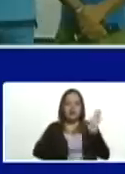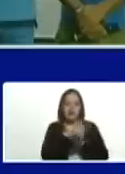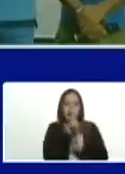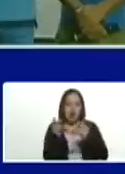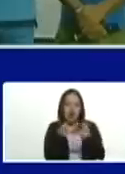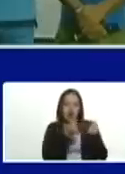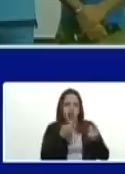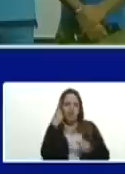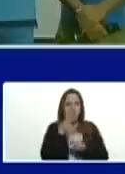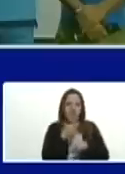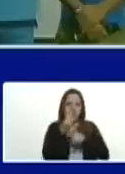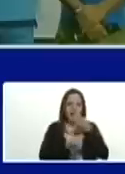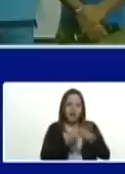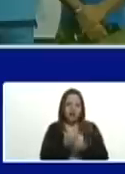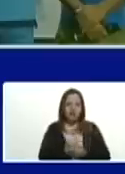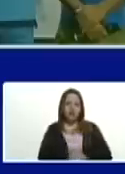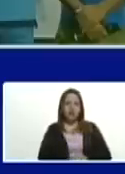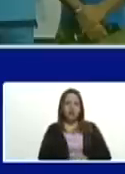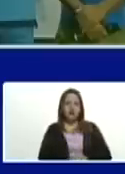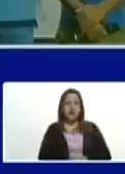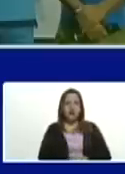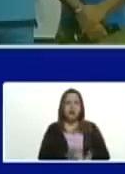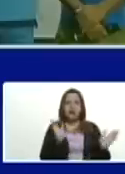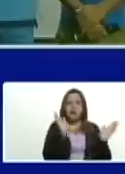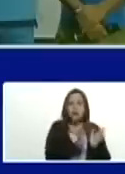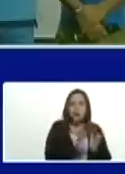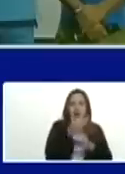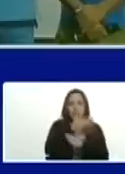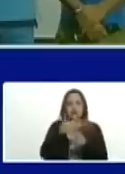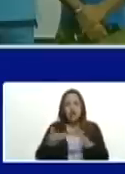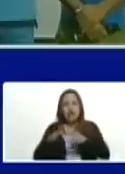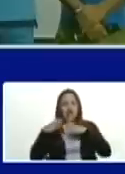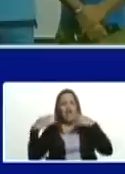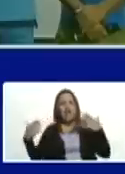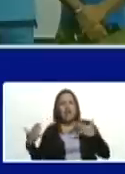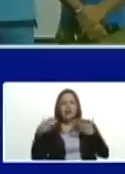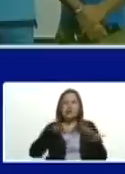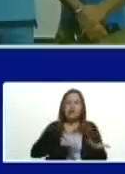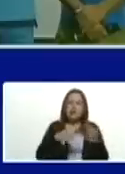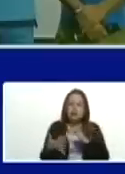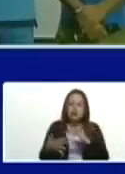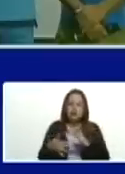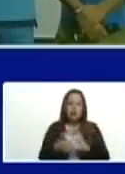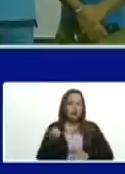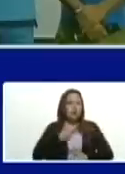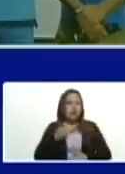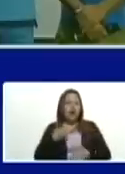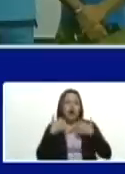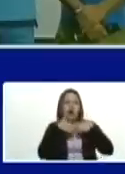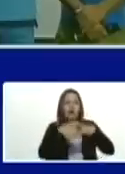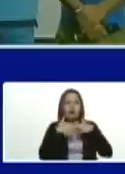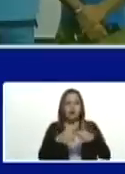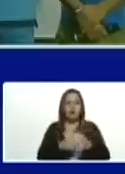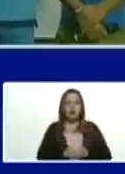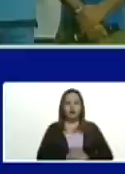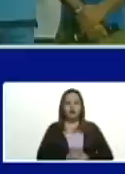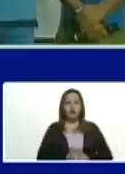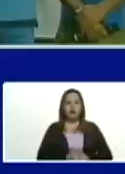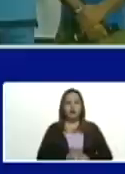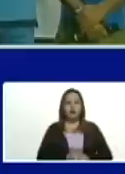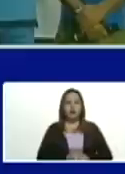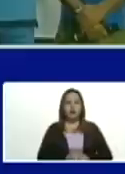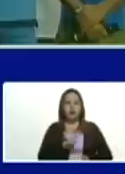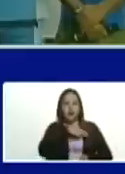deben crecer, medianas, pequeñas, grandes, regulares, del tamaño que sea. Para nosotros